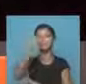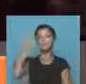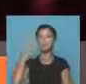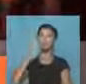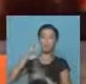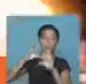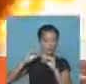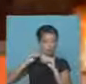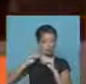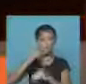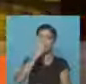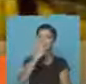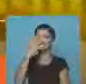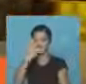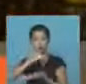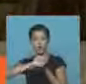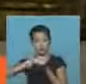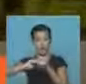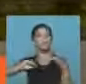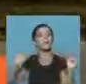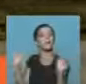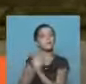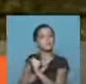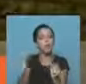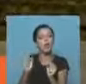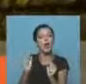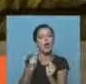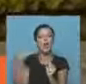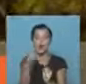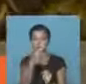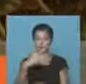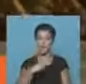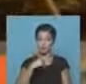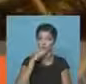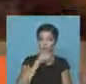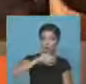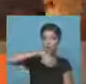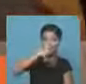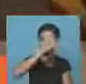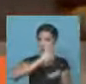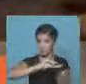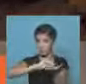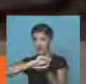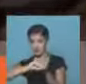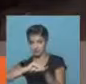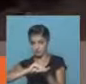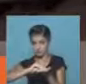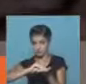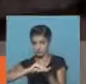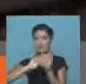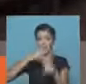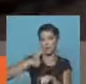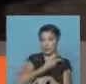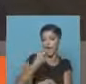tarde-noche 25 senadores habían aprobado, contra la voluntad de otros legisladores y de gran parte de la